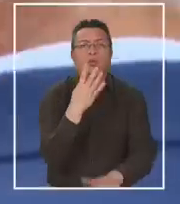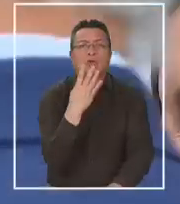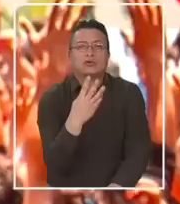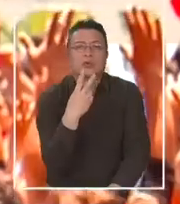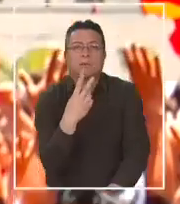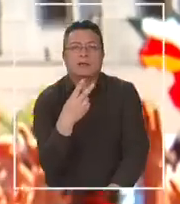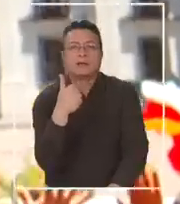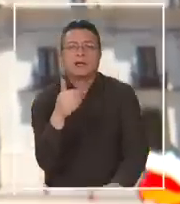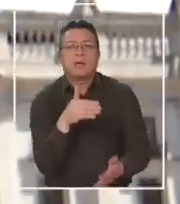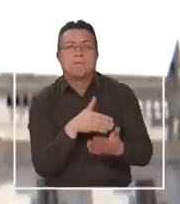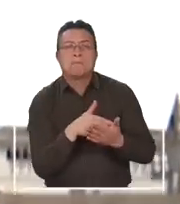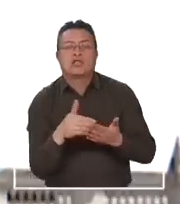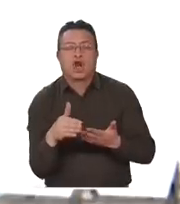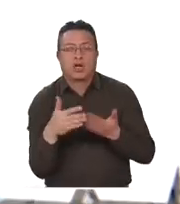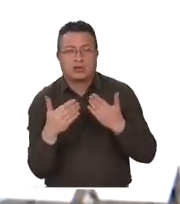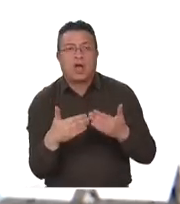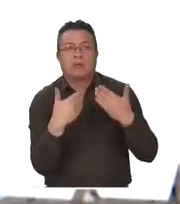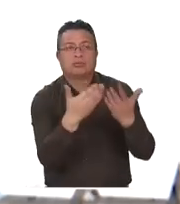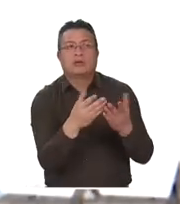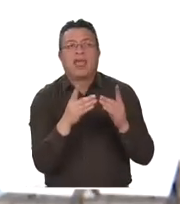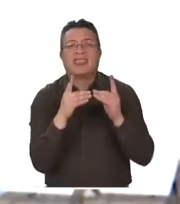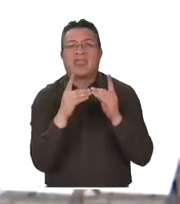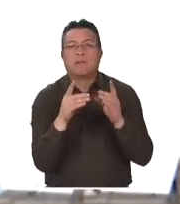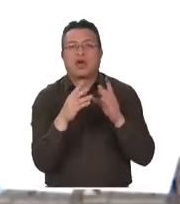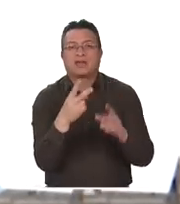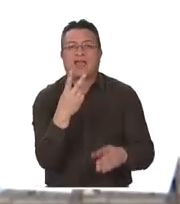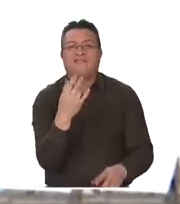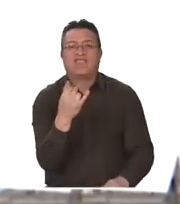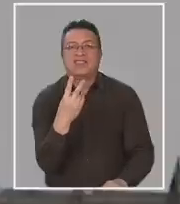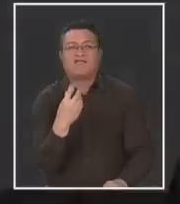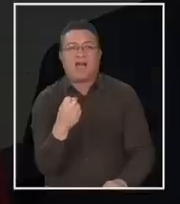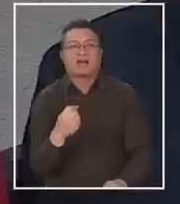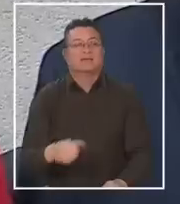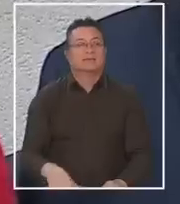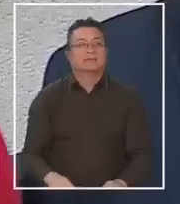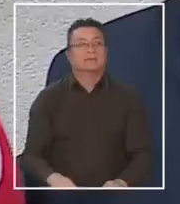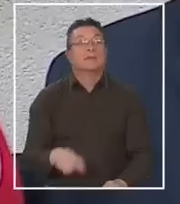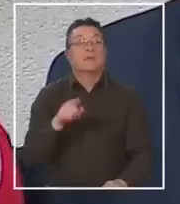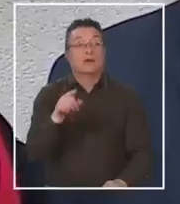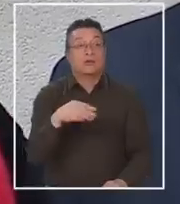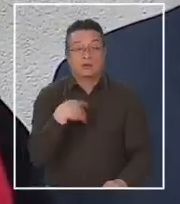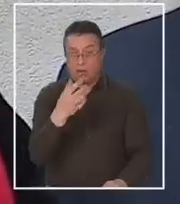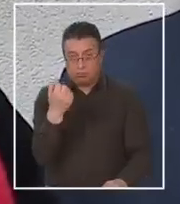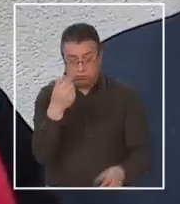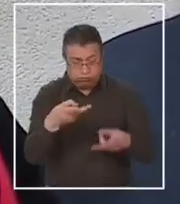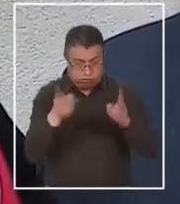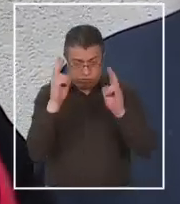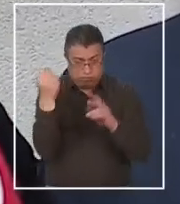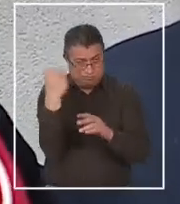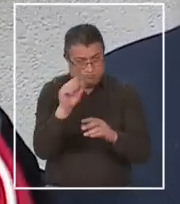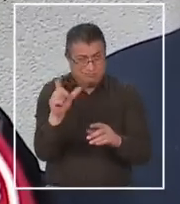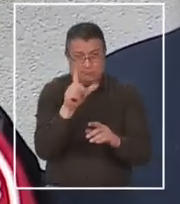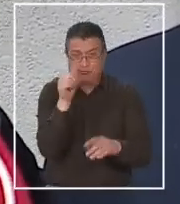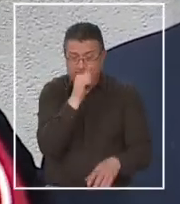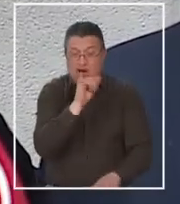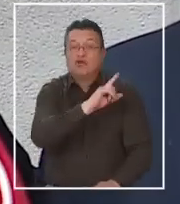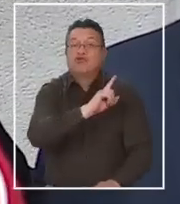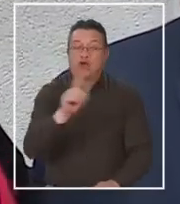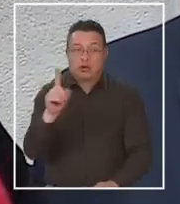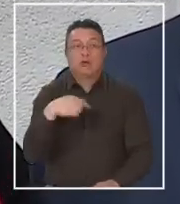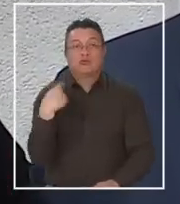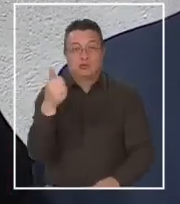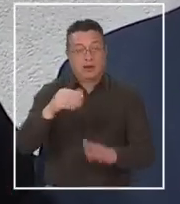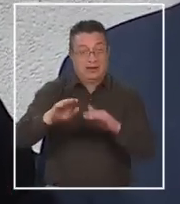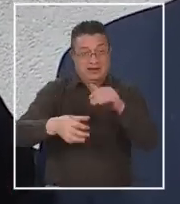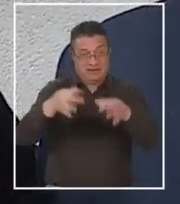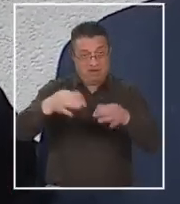426 millones de pesos entregados a Democracia Viva. No vamos a tolerar ninguna irregularidad, así que esperamos que el Tribunal Supremo de Revolución